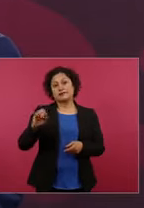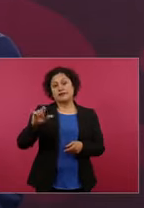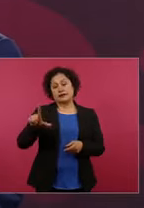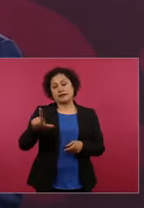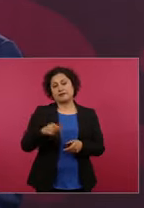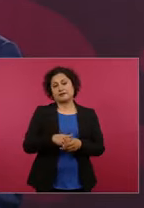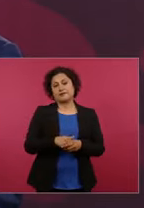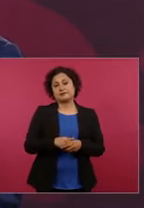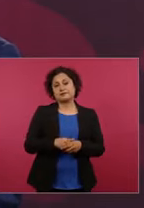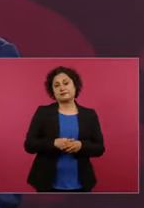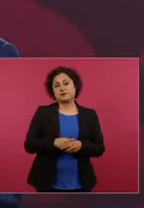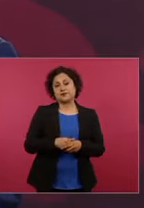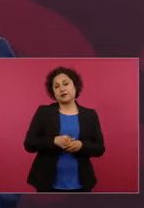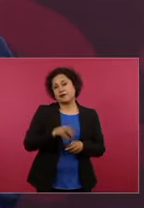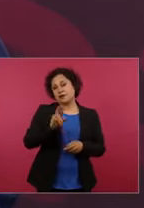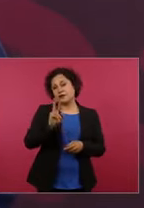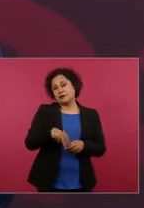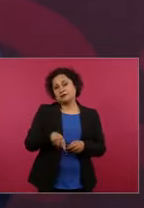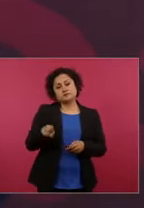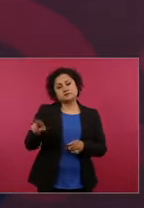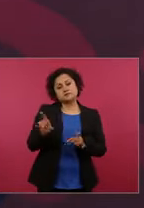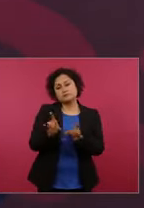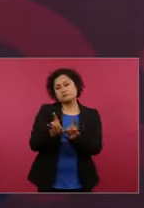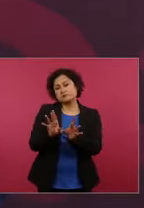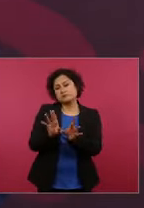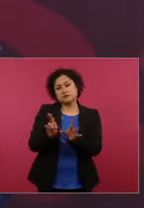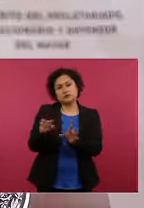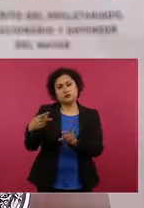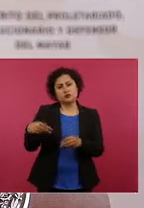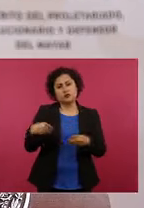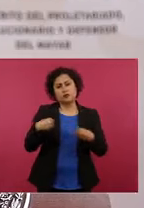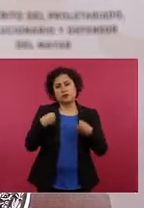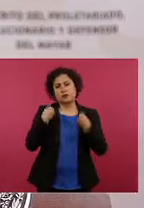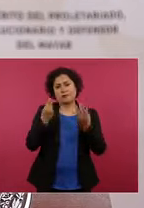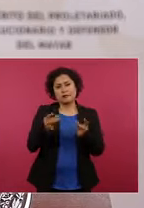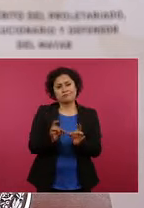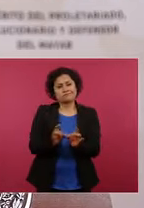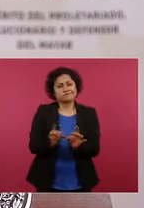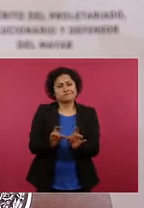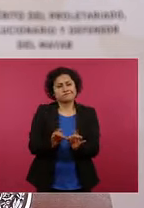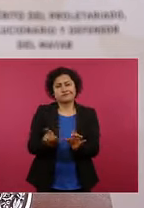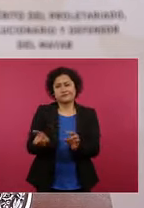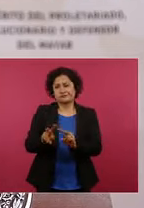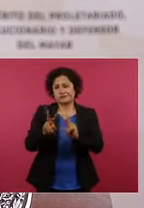una situación especial que estaba él pasando, muy delicada,